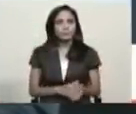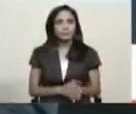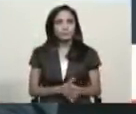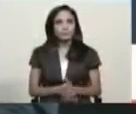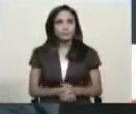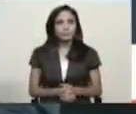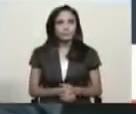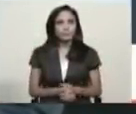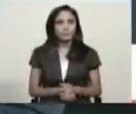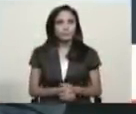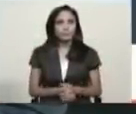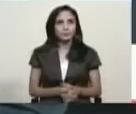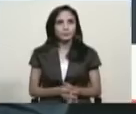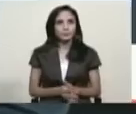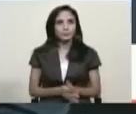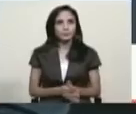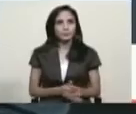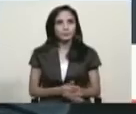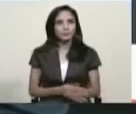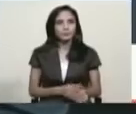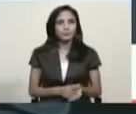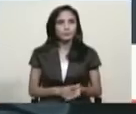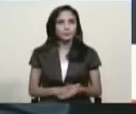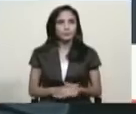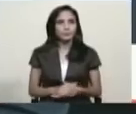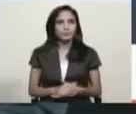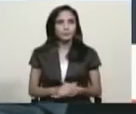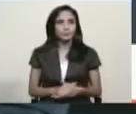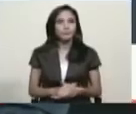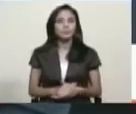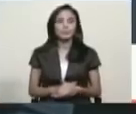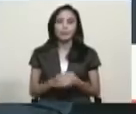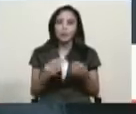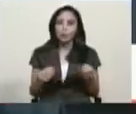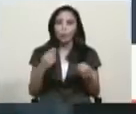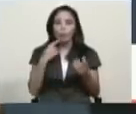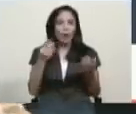Y con ellos les decía, les contaba que venía al encuentro con ustedes.